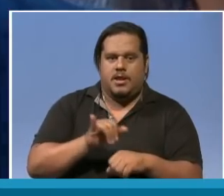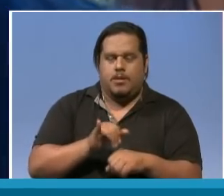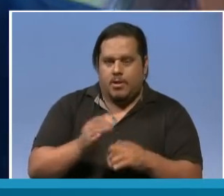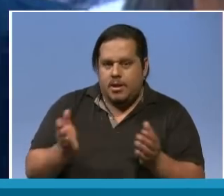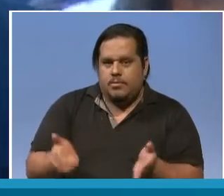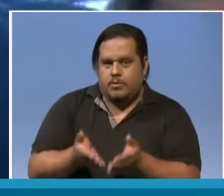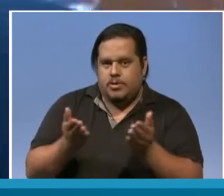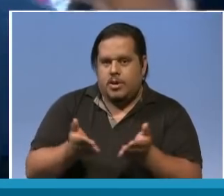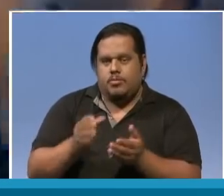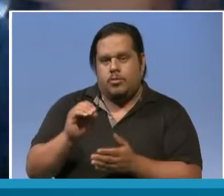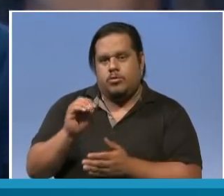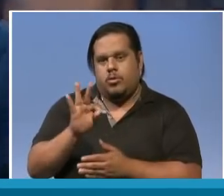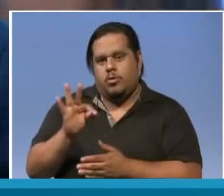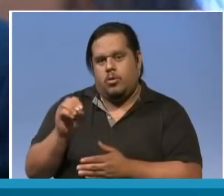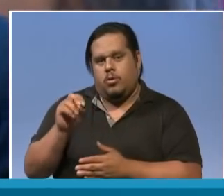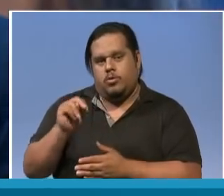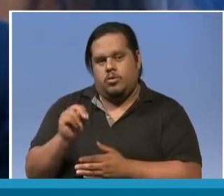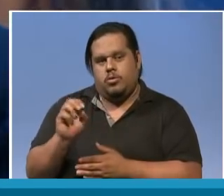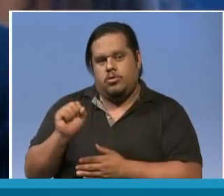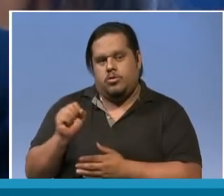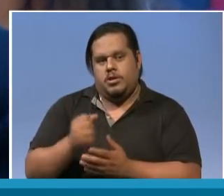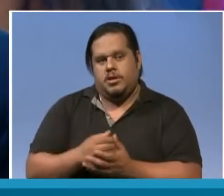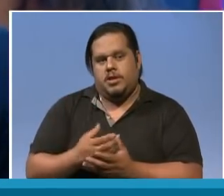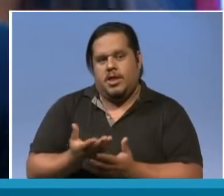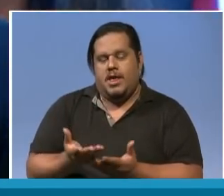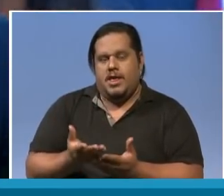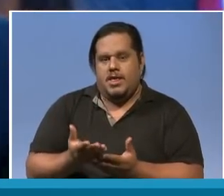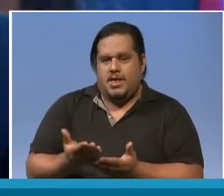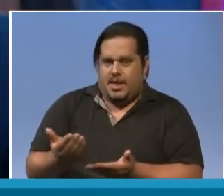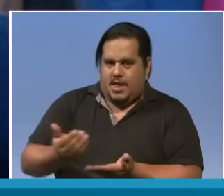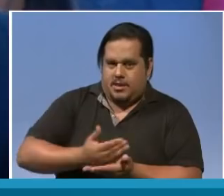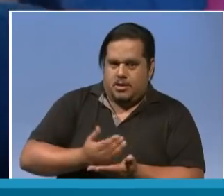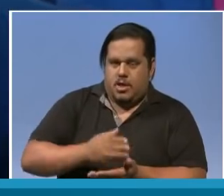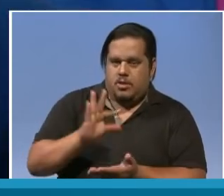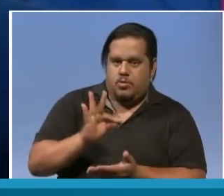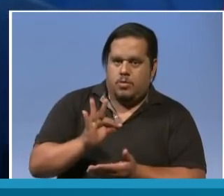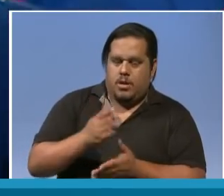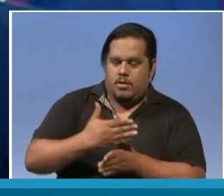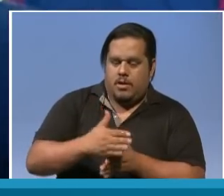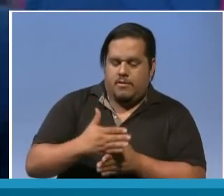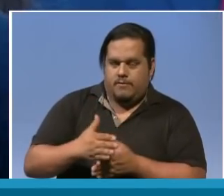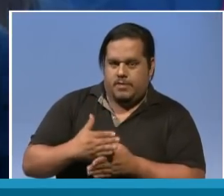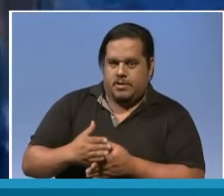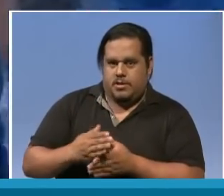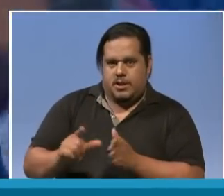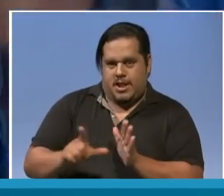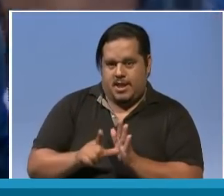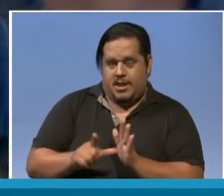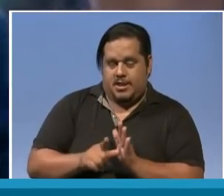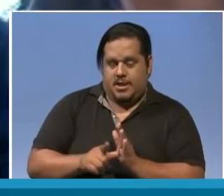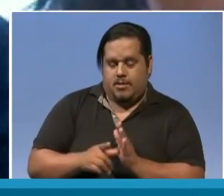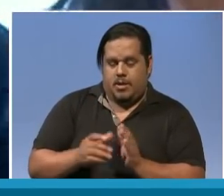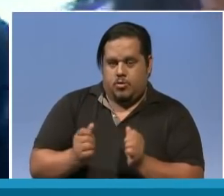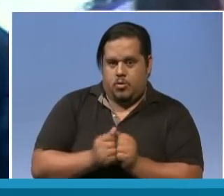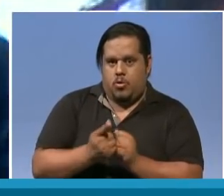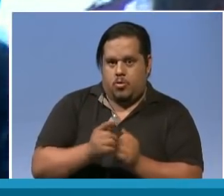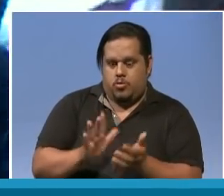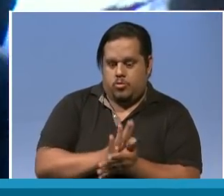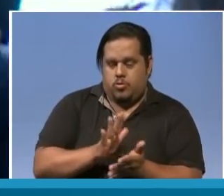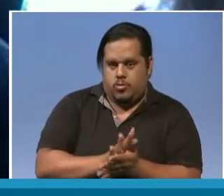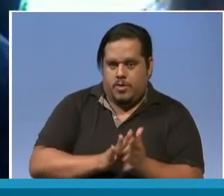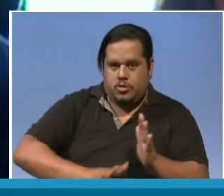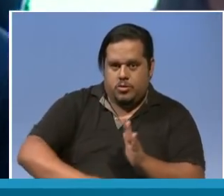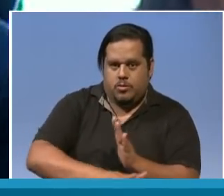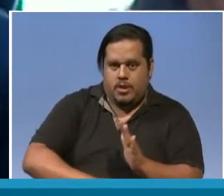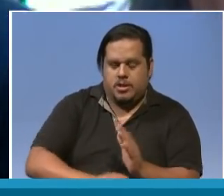don Otón Solís, y que acogieron 9 fracciones legislativas, poniendo un documento base, y sobre un plan